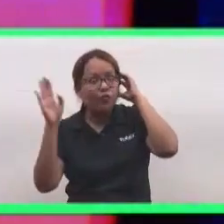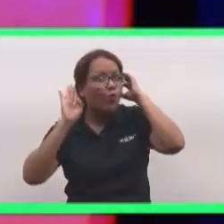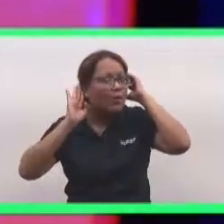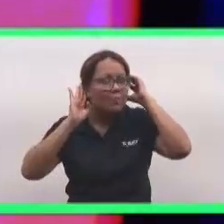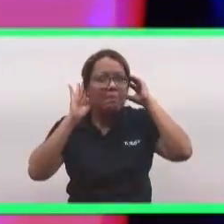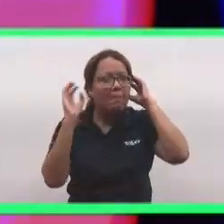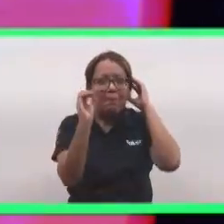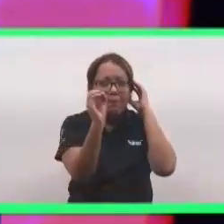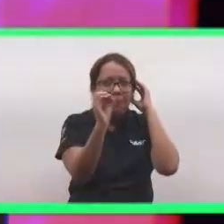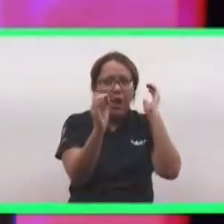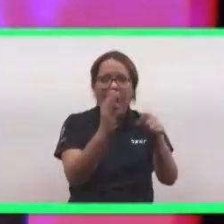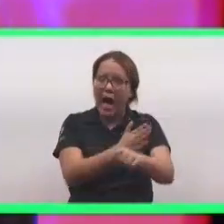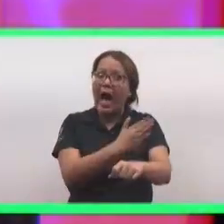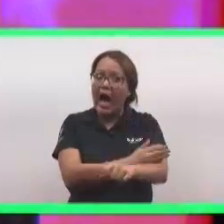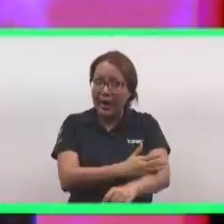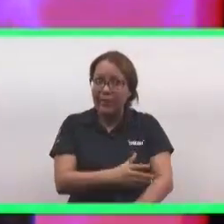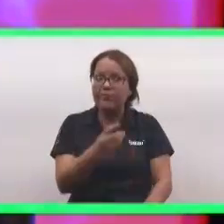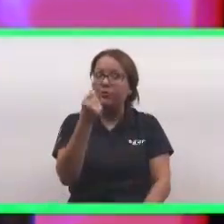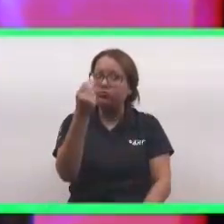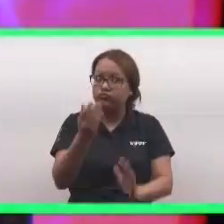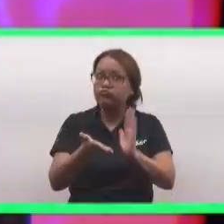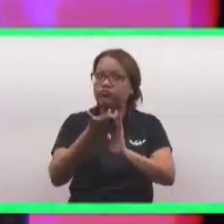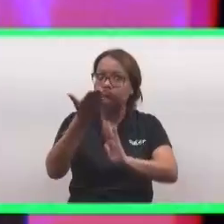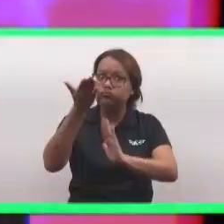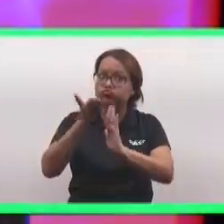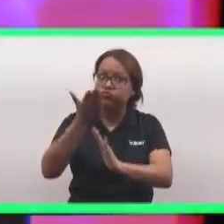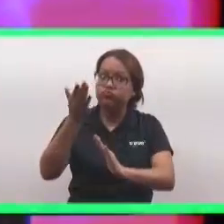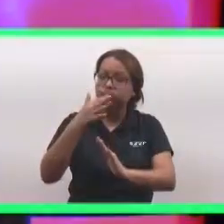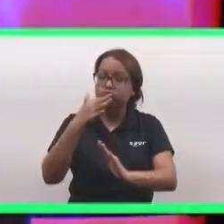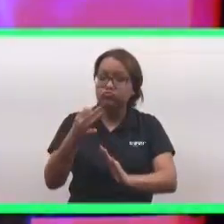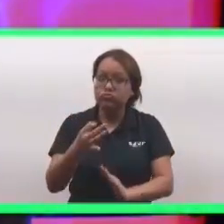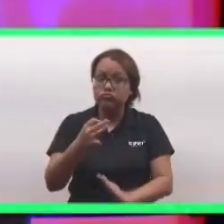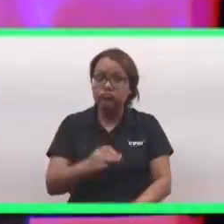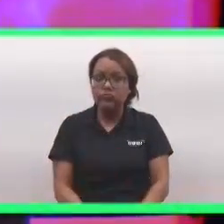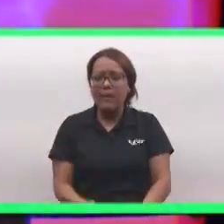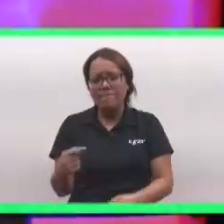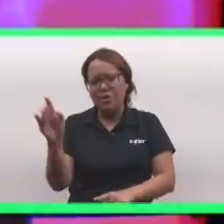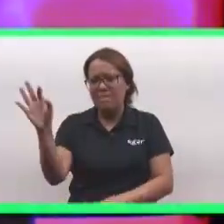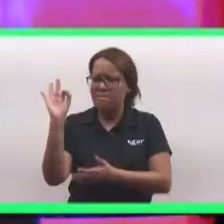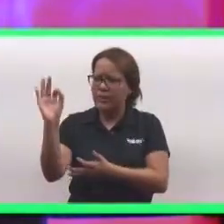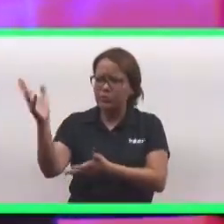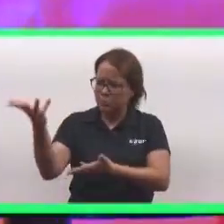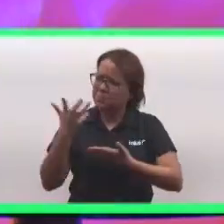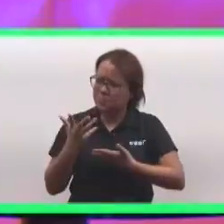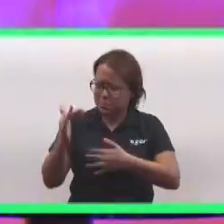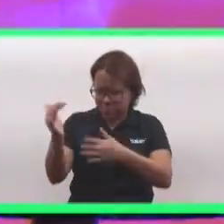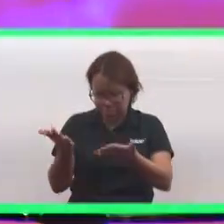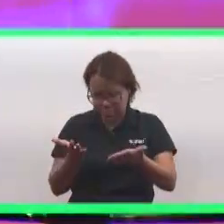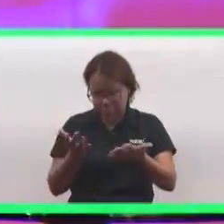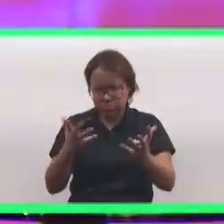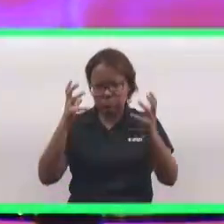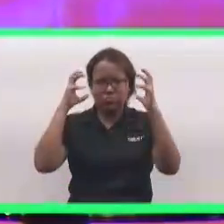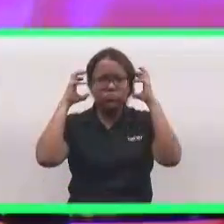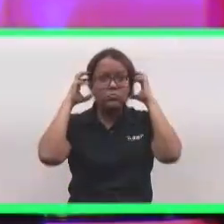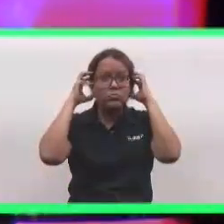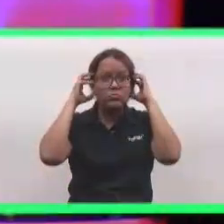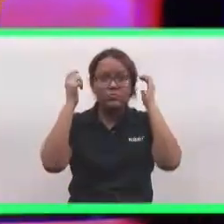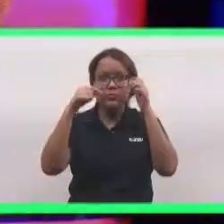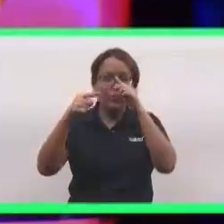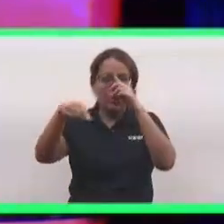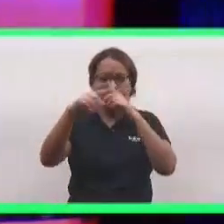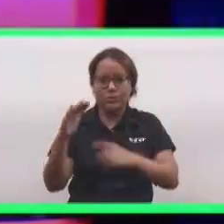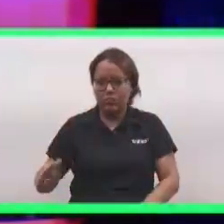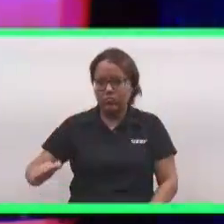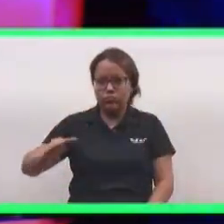Antes eran muy caros, me los regaló un pastor llamado de Piedras Negras, Salvador. Y eran esos audífonos grandes, y usted iba en un vuelo y